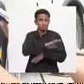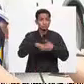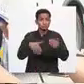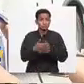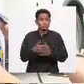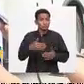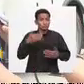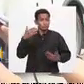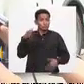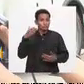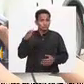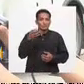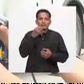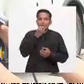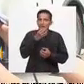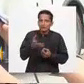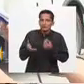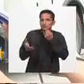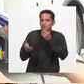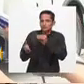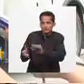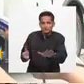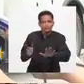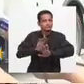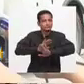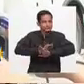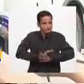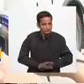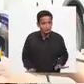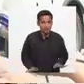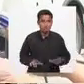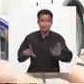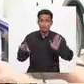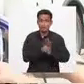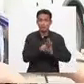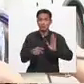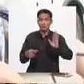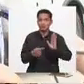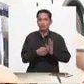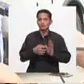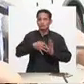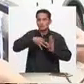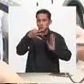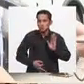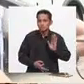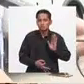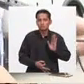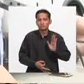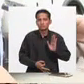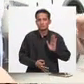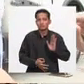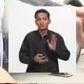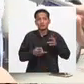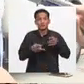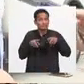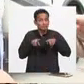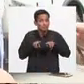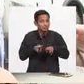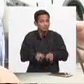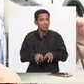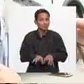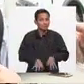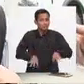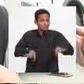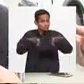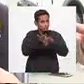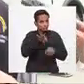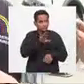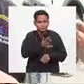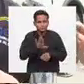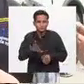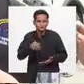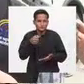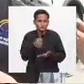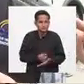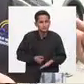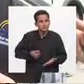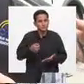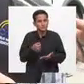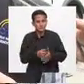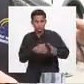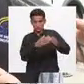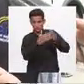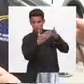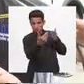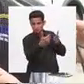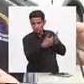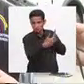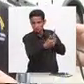políticos han sido notificados de que la ley tiene que cumplirse y de que de persistir en estas